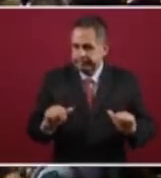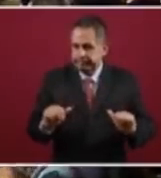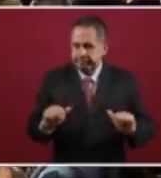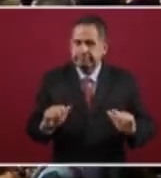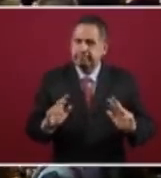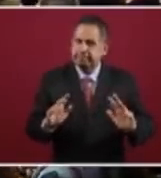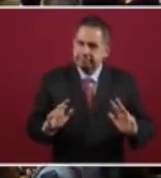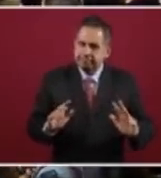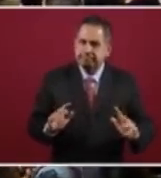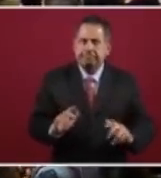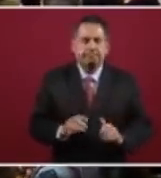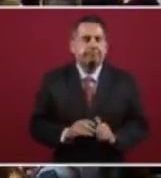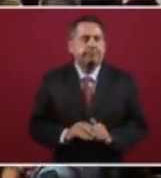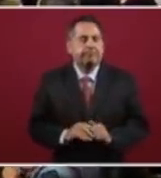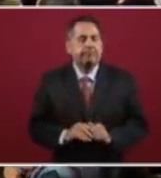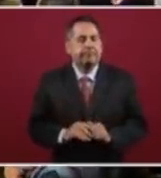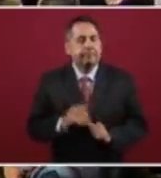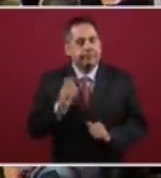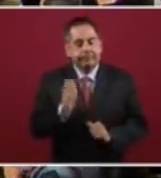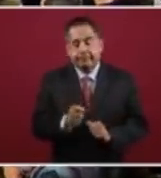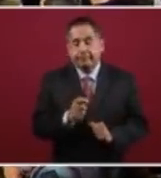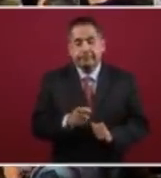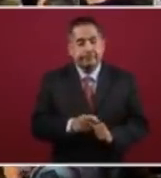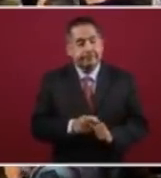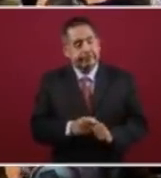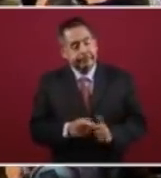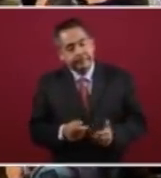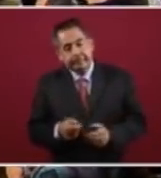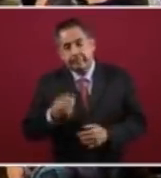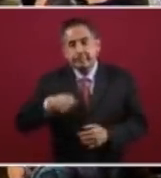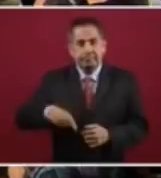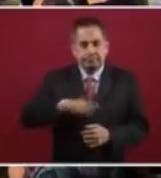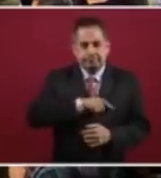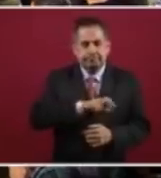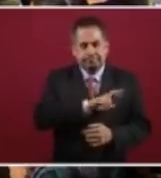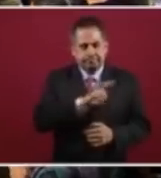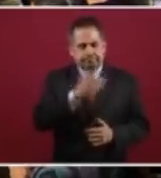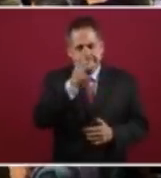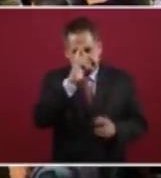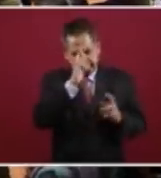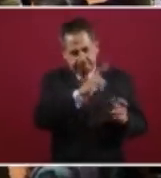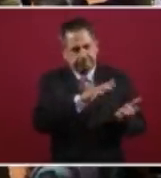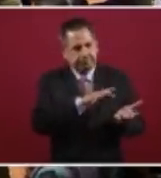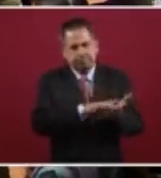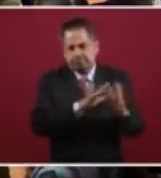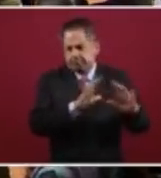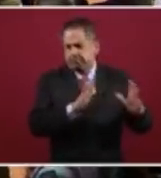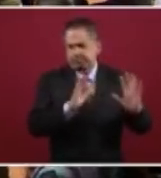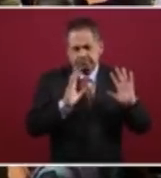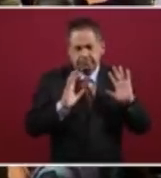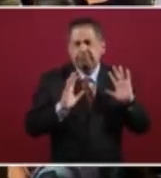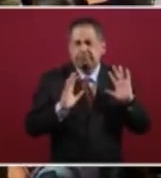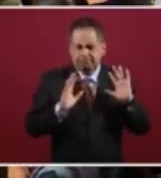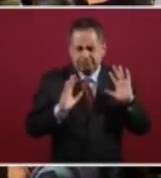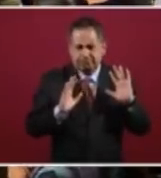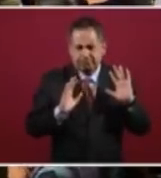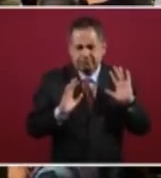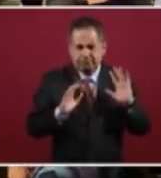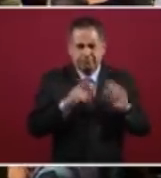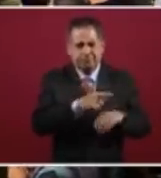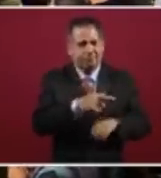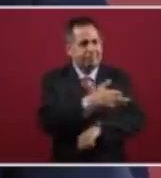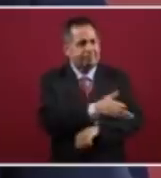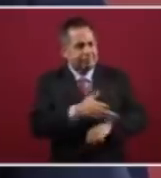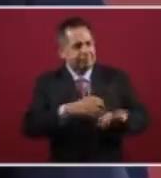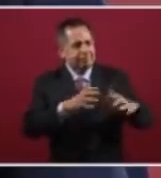merecen todo nuestro reconocimiento, todo nuestro respeto, Pues es lo de los